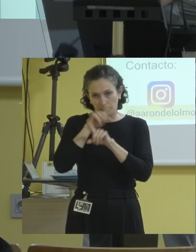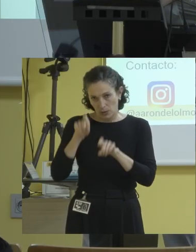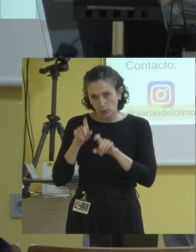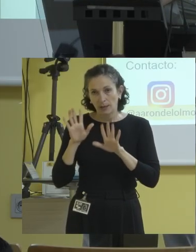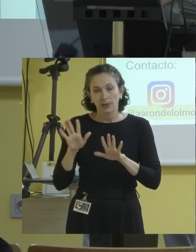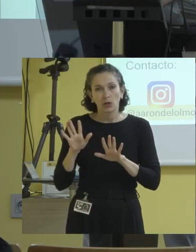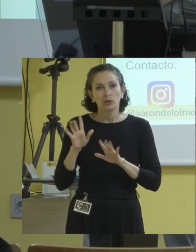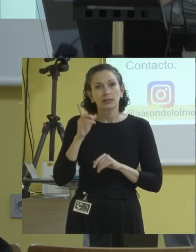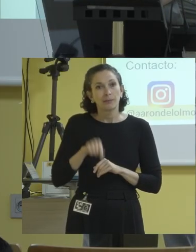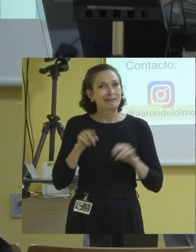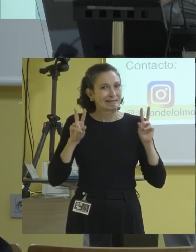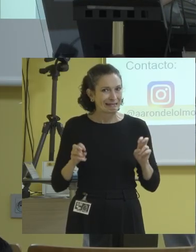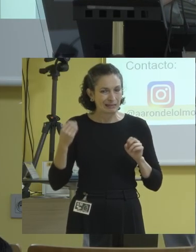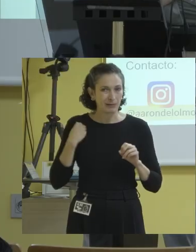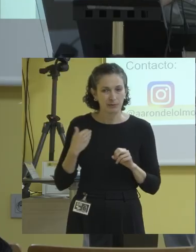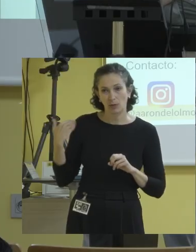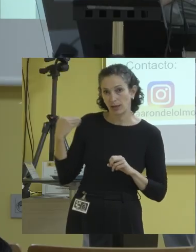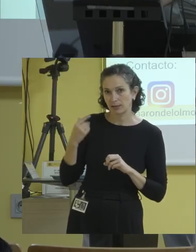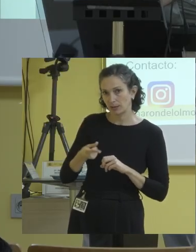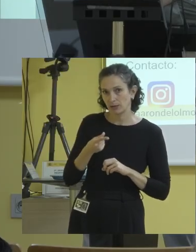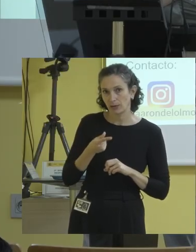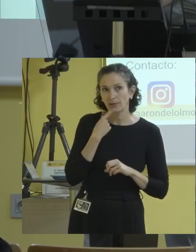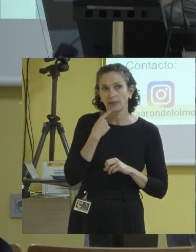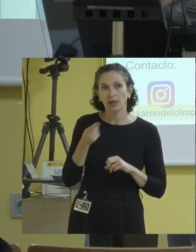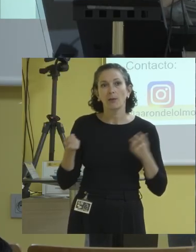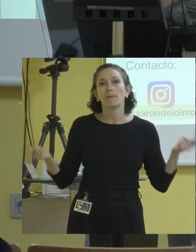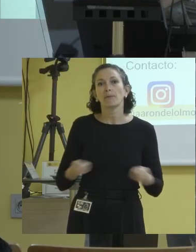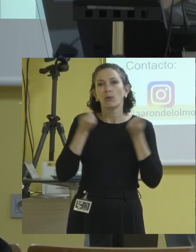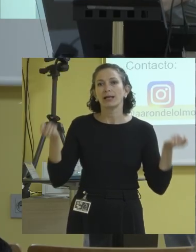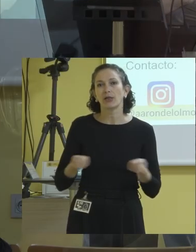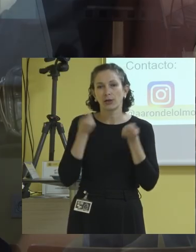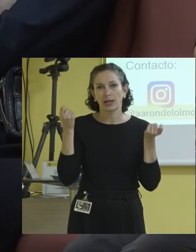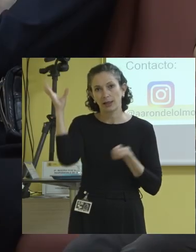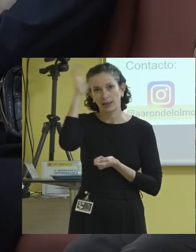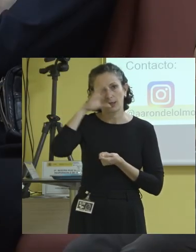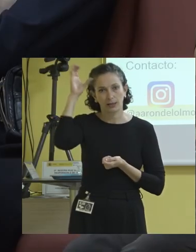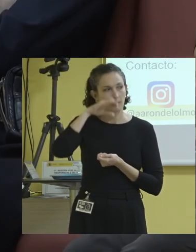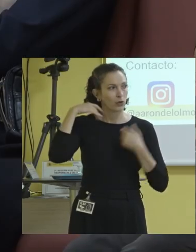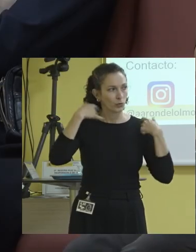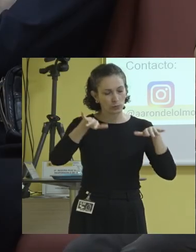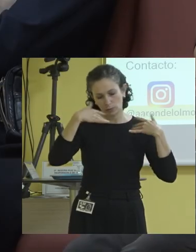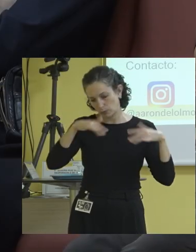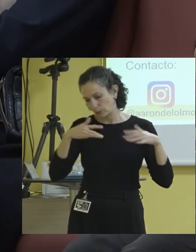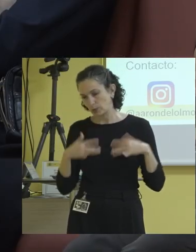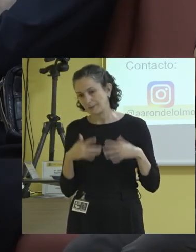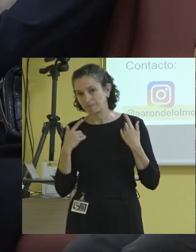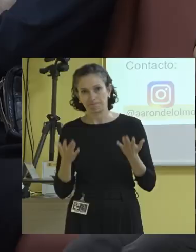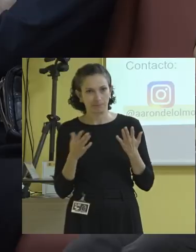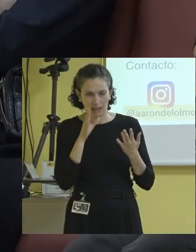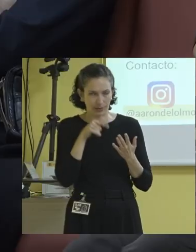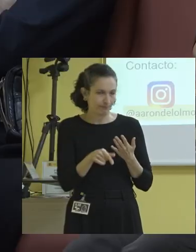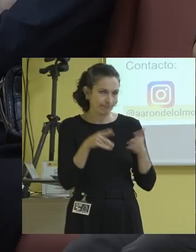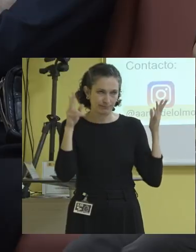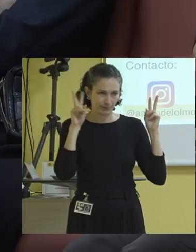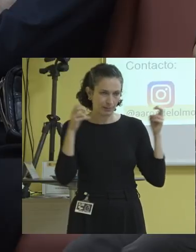una apreciación sobre lo que ha hecho, que me ha parecido muy interesante lo que habla de las publicaciones científicas, que eso es un mundo, eso sí que da, y mejor no hablamos ese melón ahora aquí,